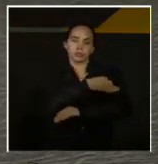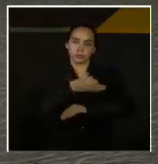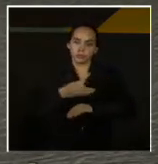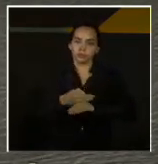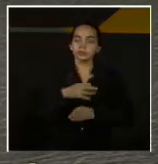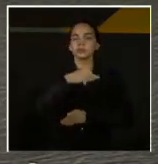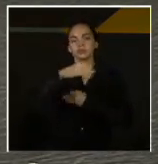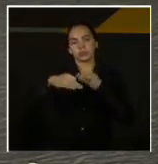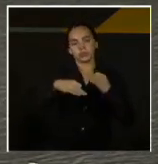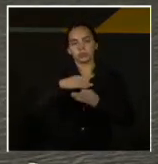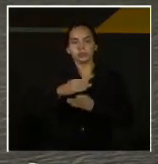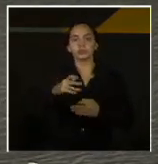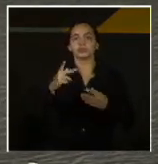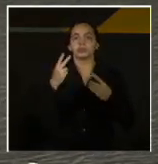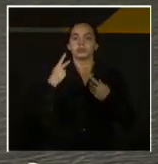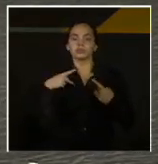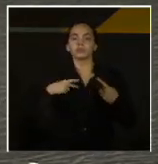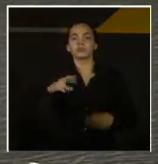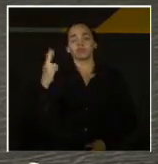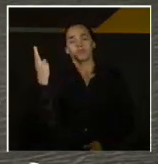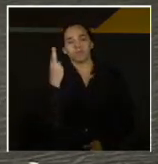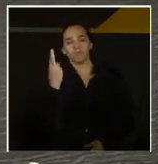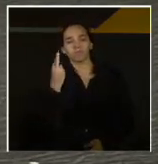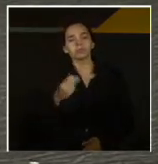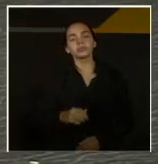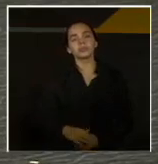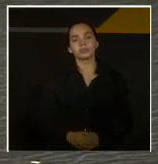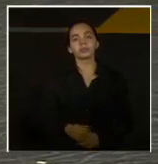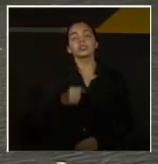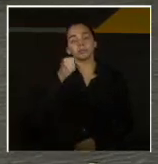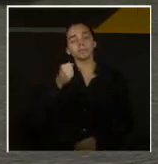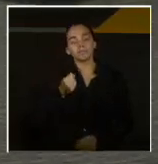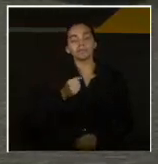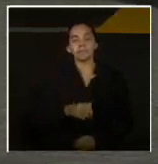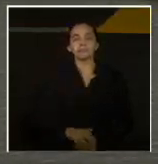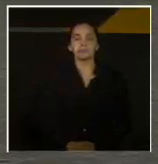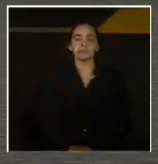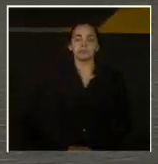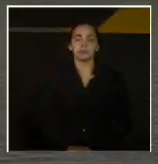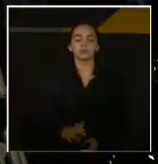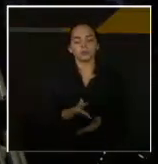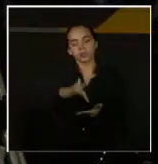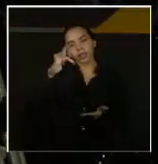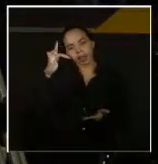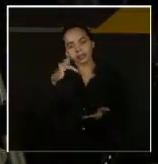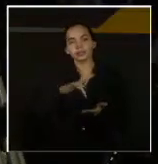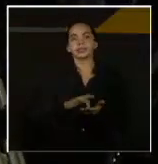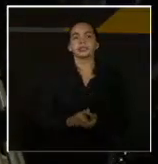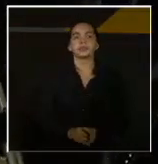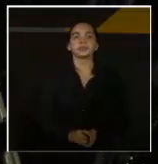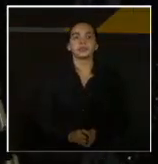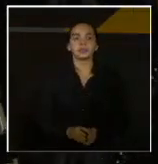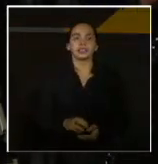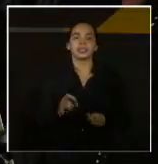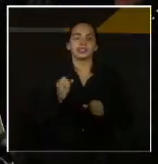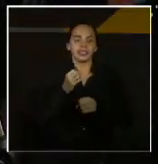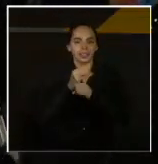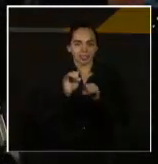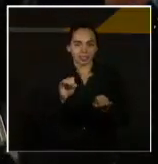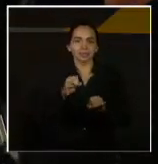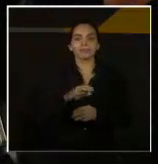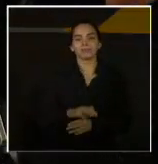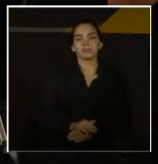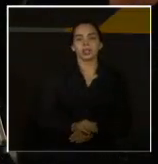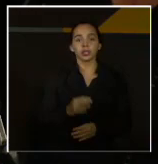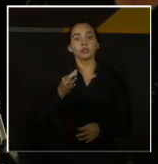con equidad, a quienes verdaderamente lo requieren. Totalmente de acuerdo. Muchísimas gracias, candidato. César, redes sociales. Gracias. Qué